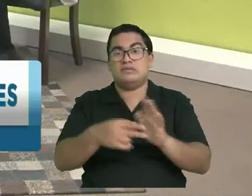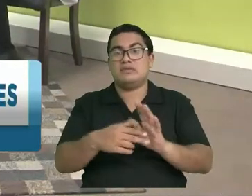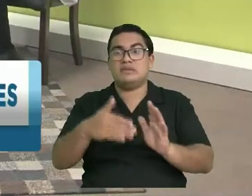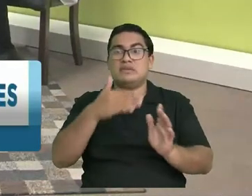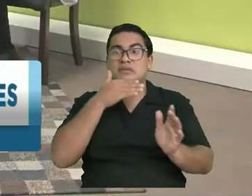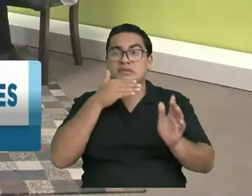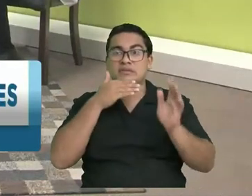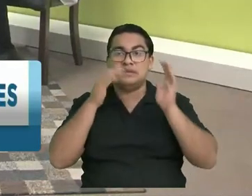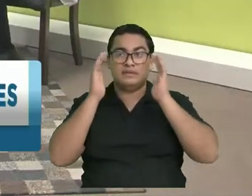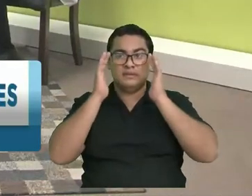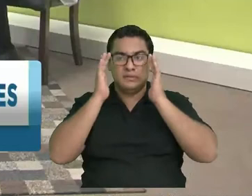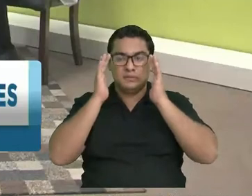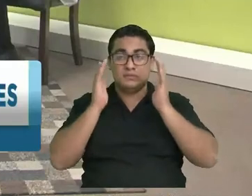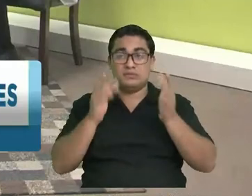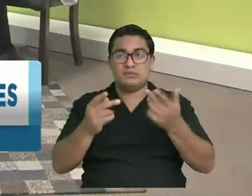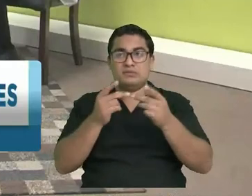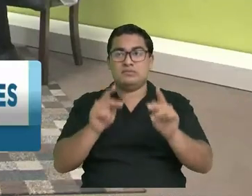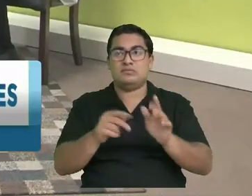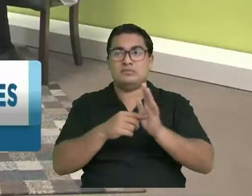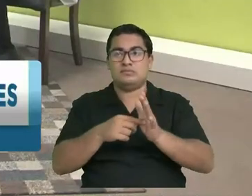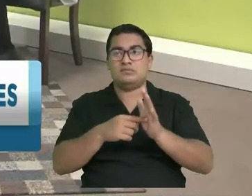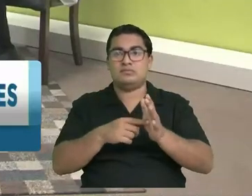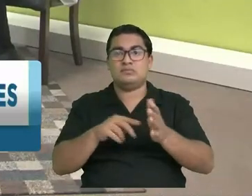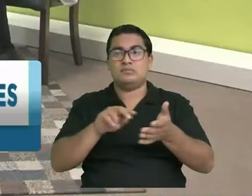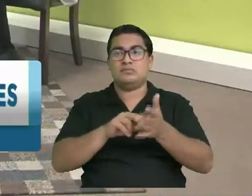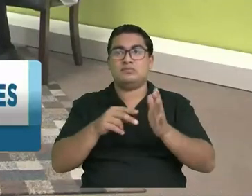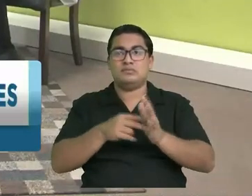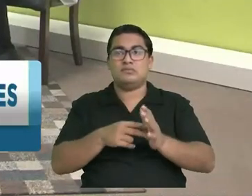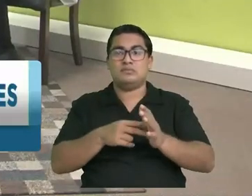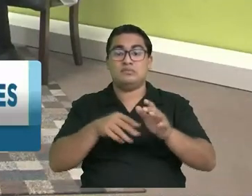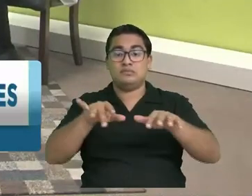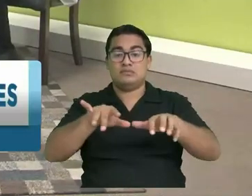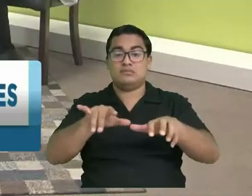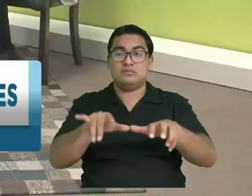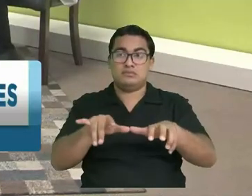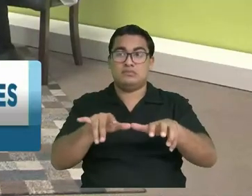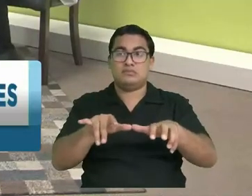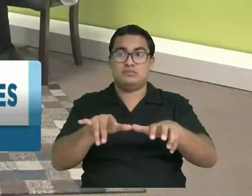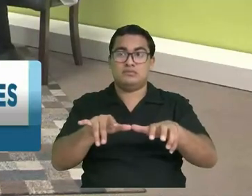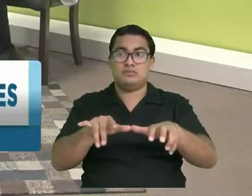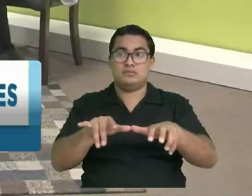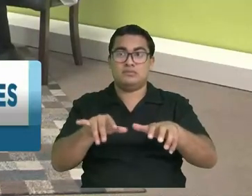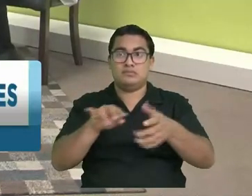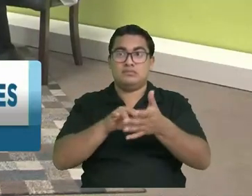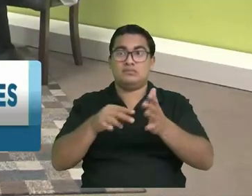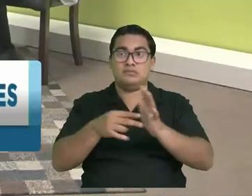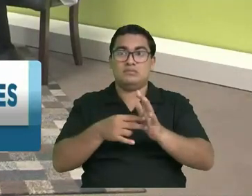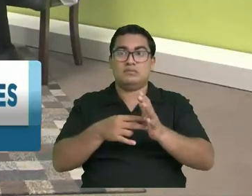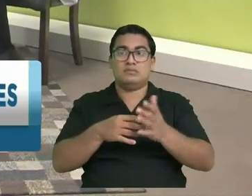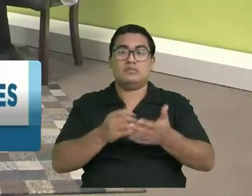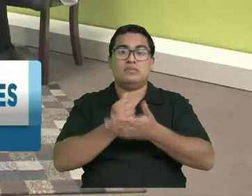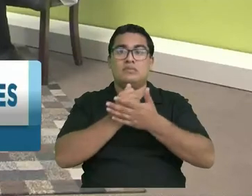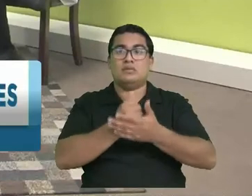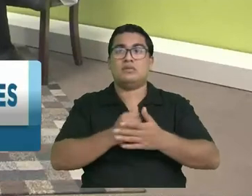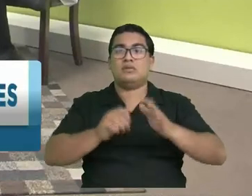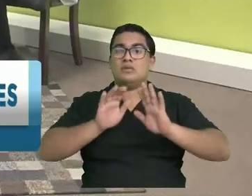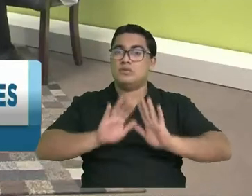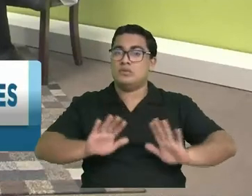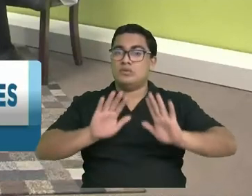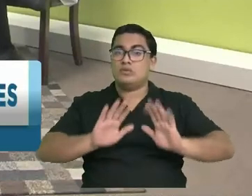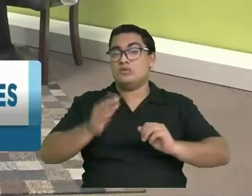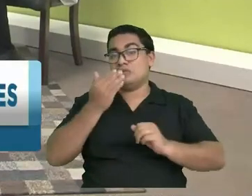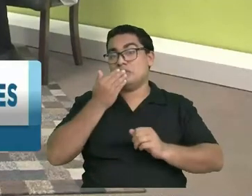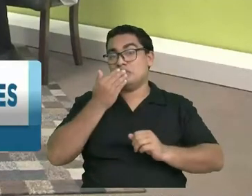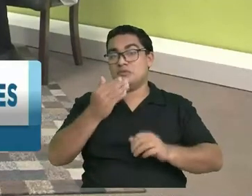y complicado. Más bien las cirugías van encaminadas en ese tipo de pie a darles un poco de alivio y bienestar